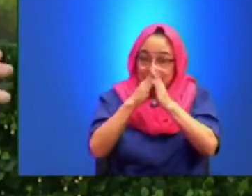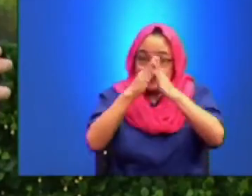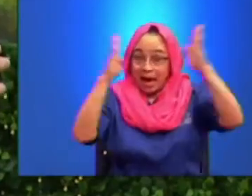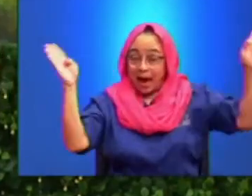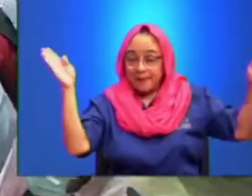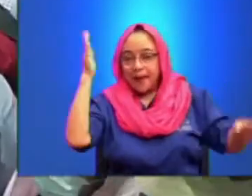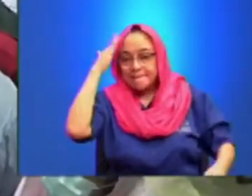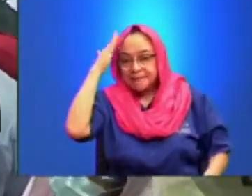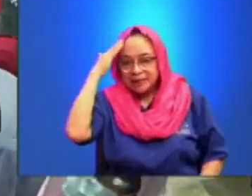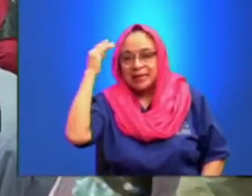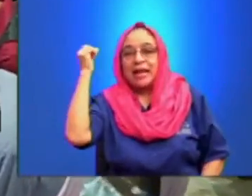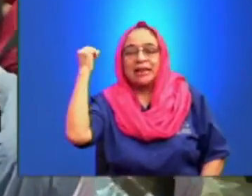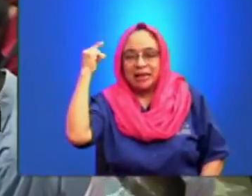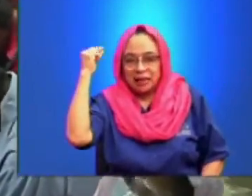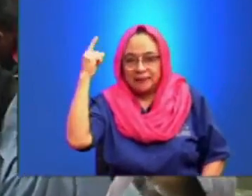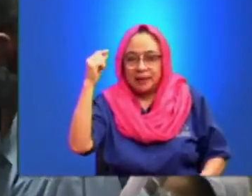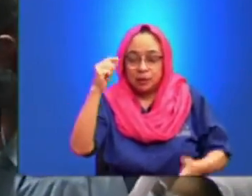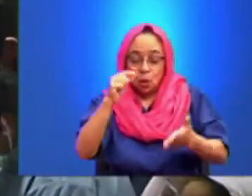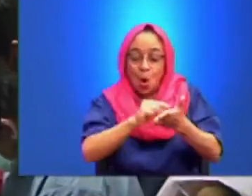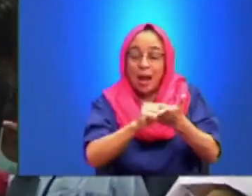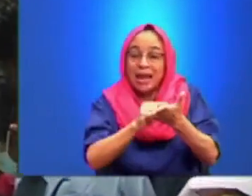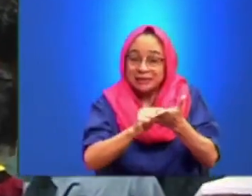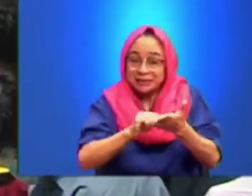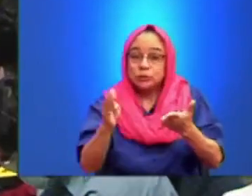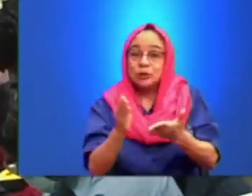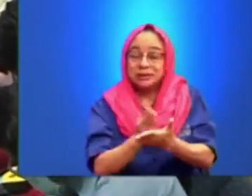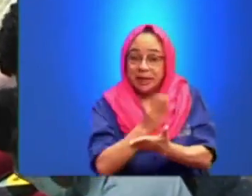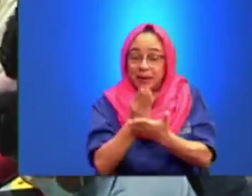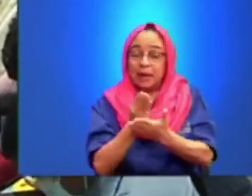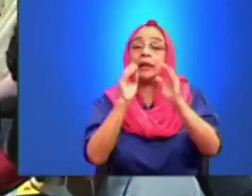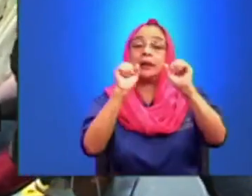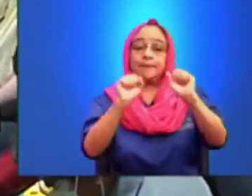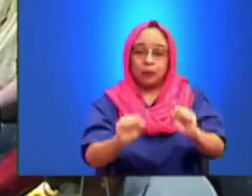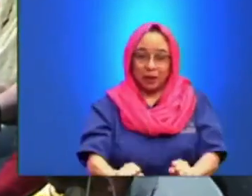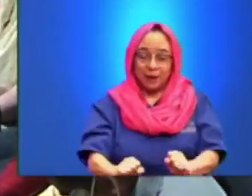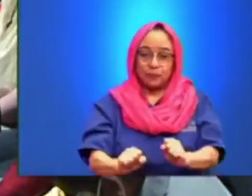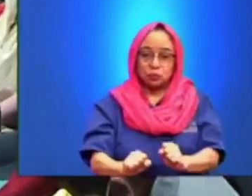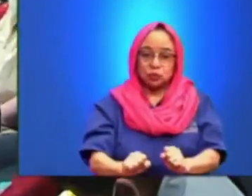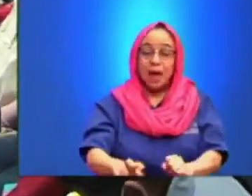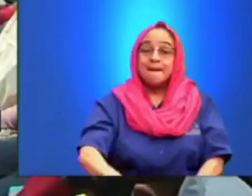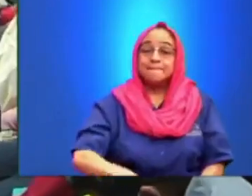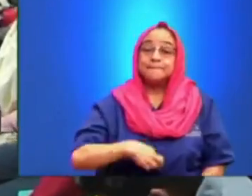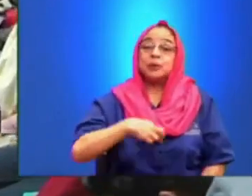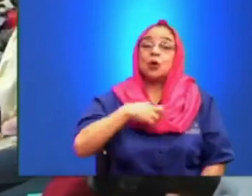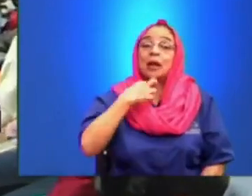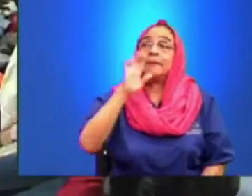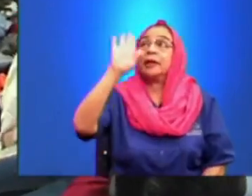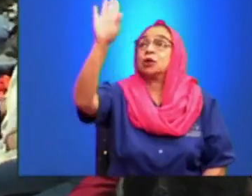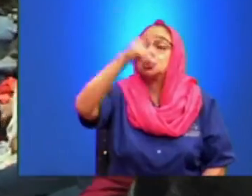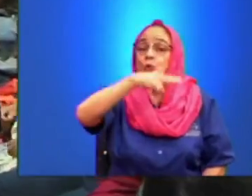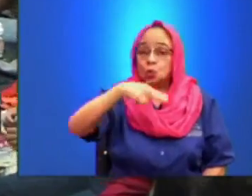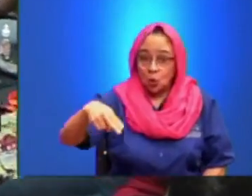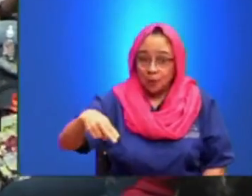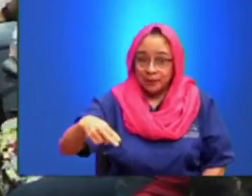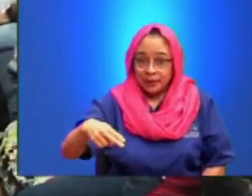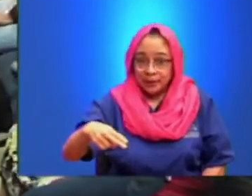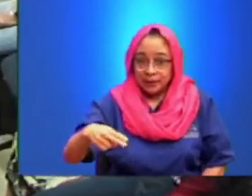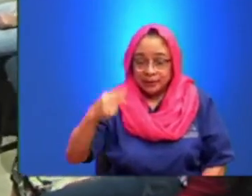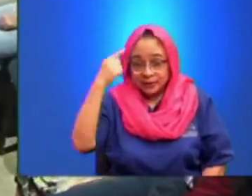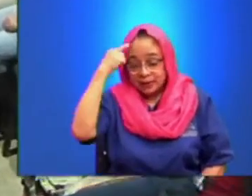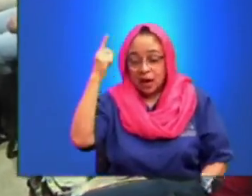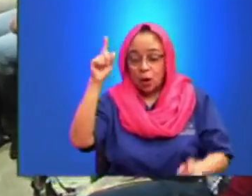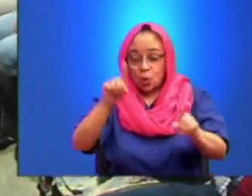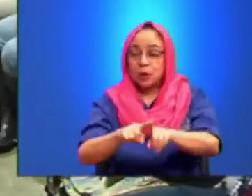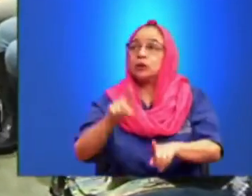nuestro entendimiento las escrituras y nosotros podamos proclamar tu nombre señor de acuerdo a lo que esté